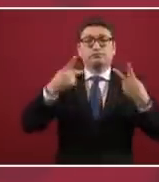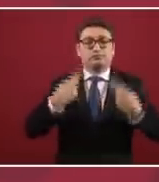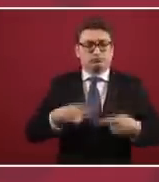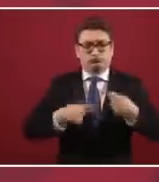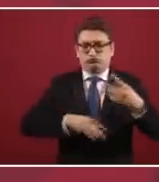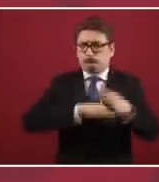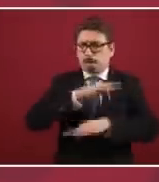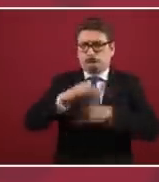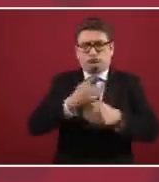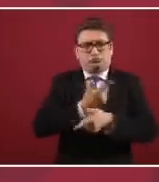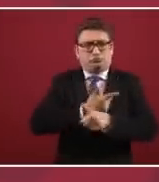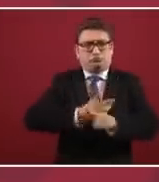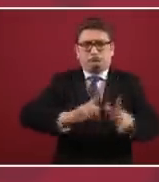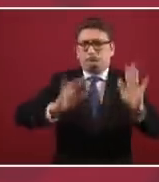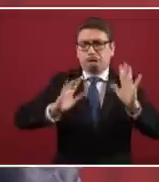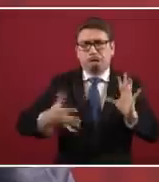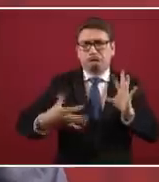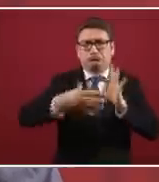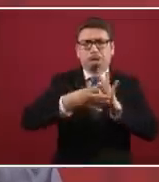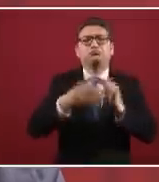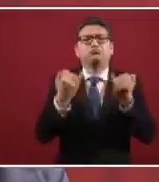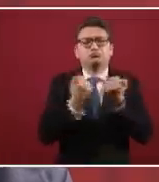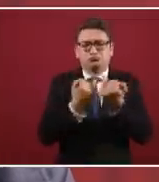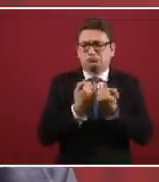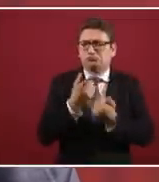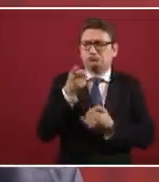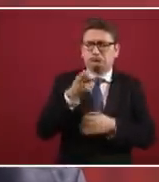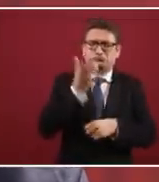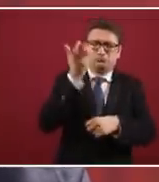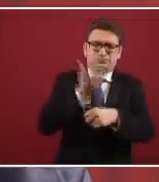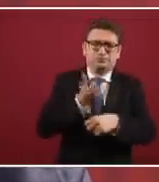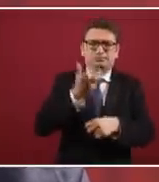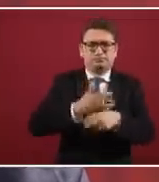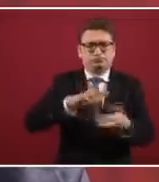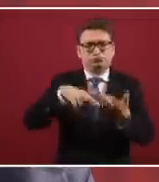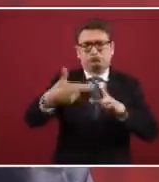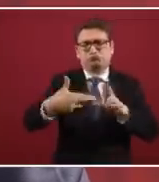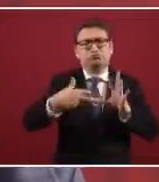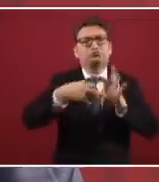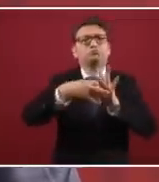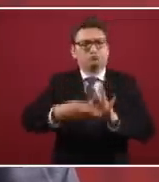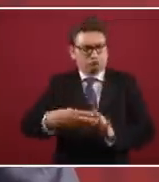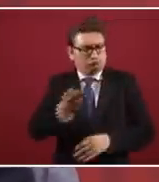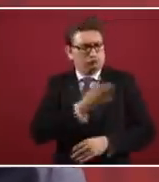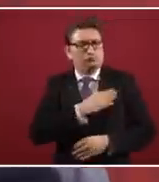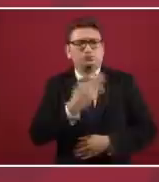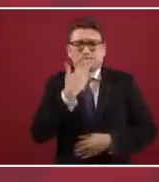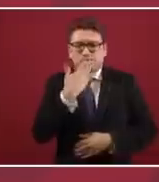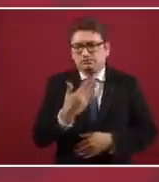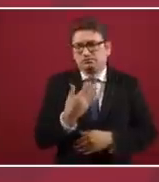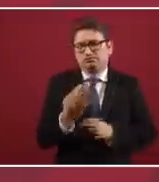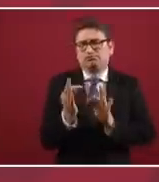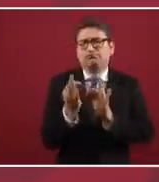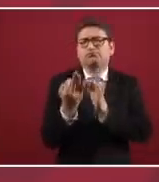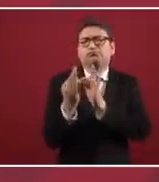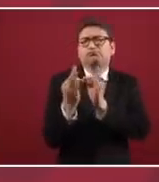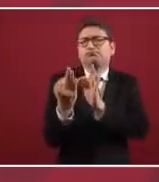interesa una buena relación con Estados Unidos. una buena vecindad